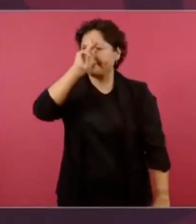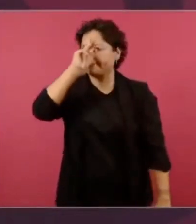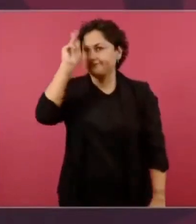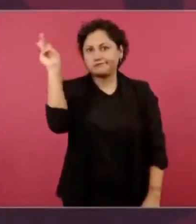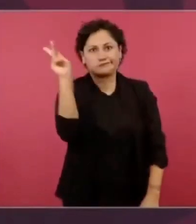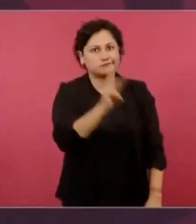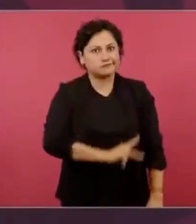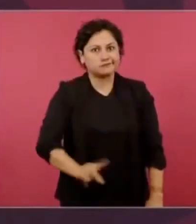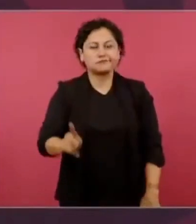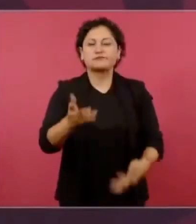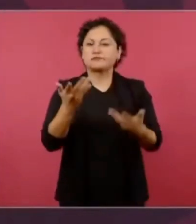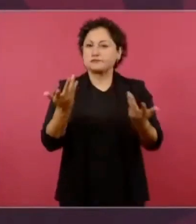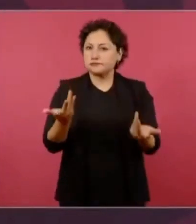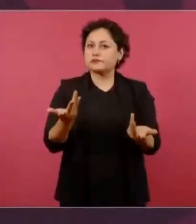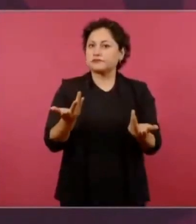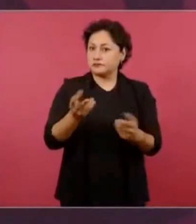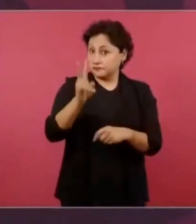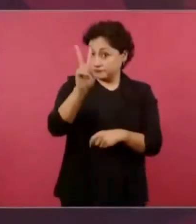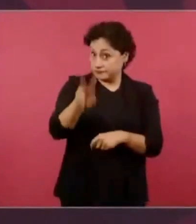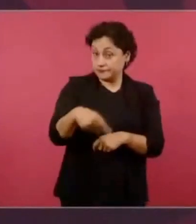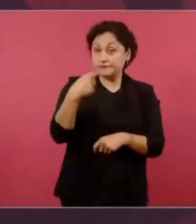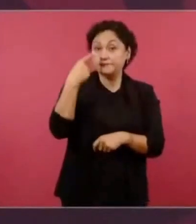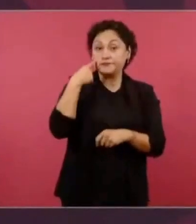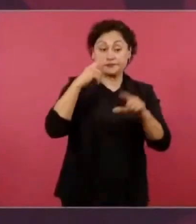El principal problema de México,